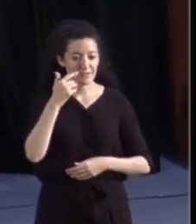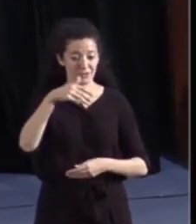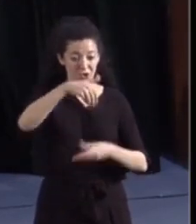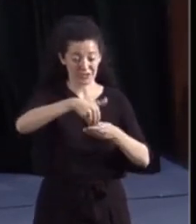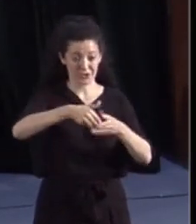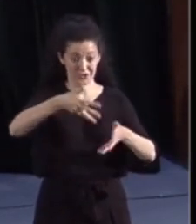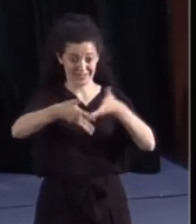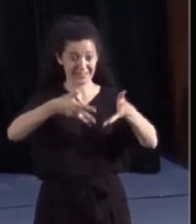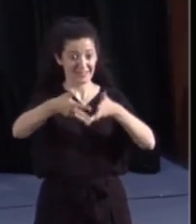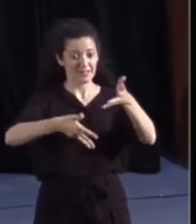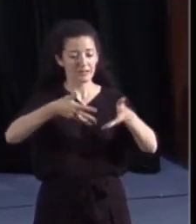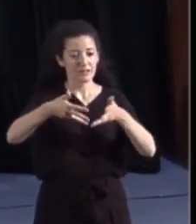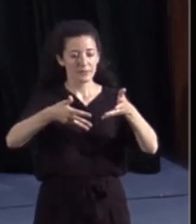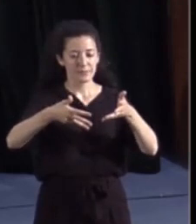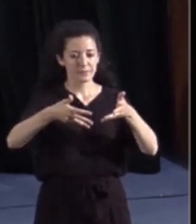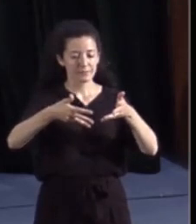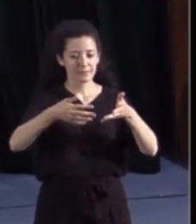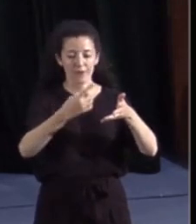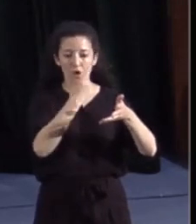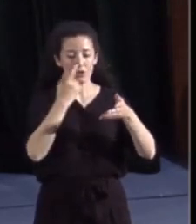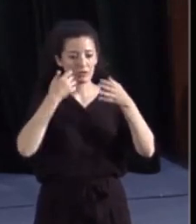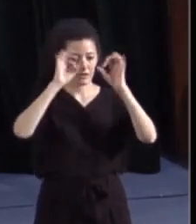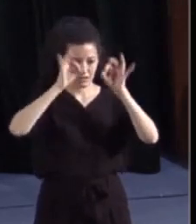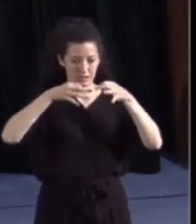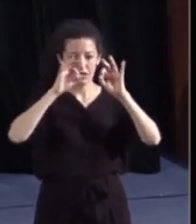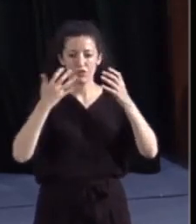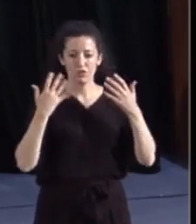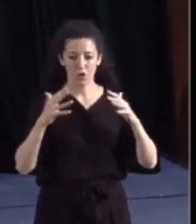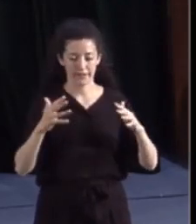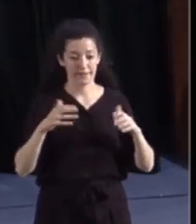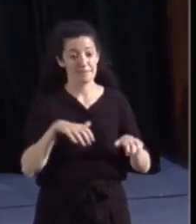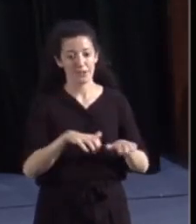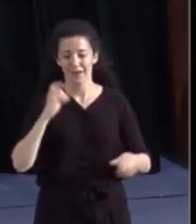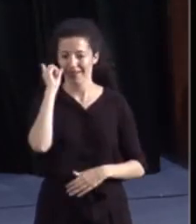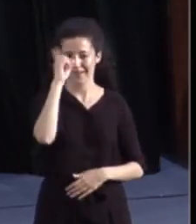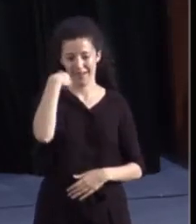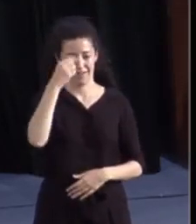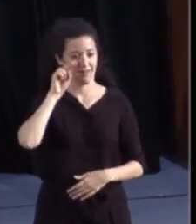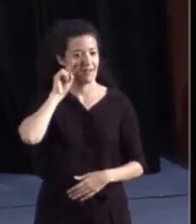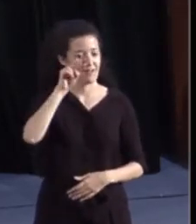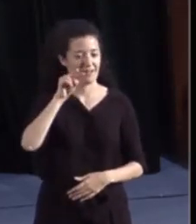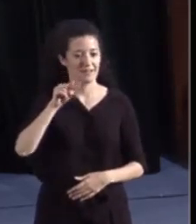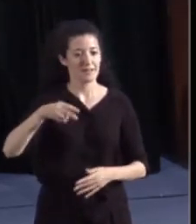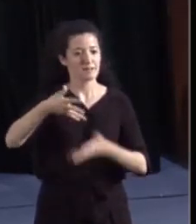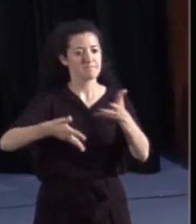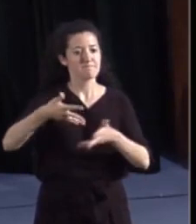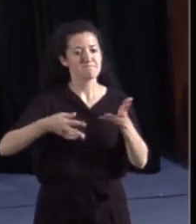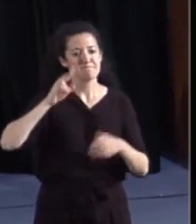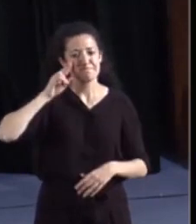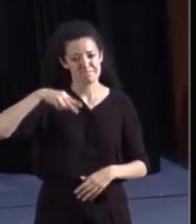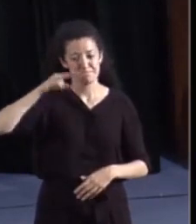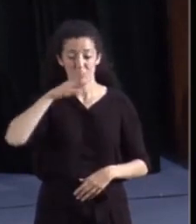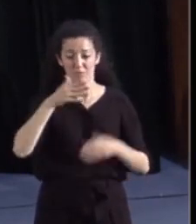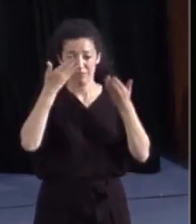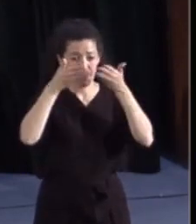de la mirada se centra en la cara, no en las manos. Y el contenido de las manos se percibe por visión periférica.